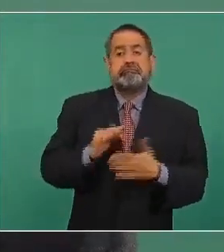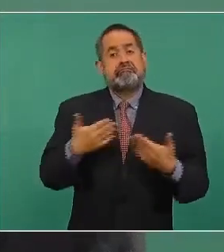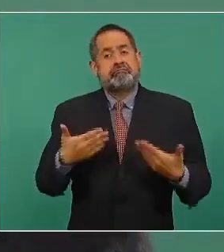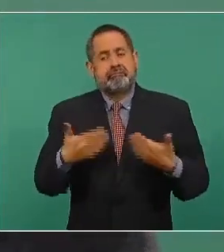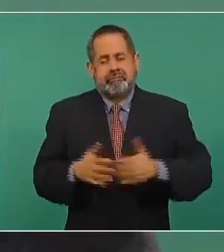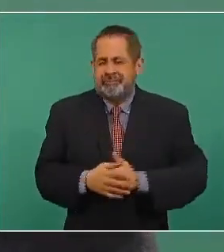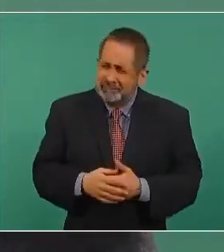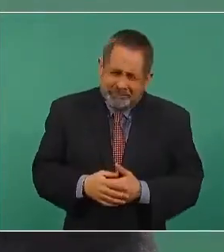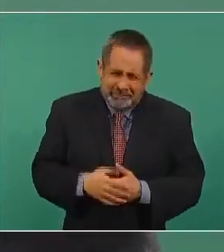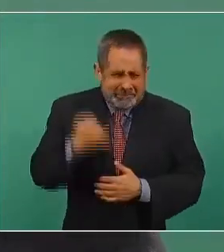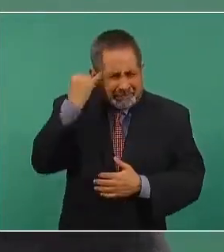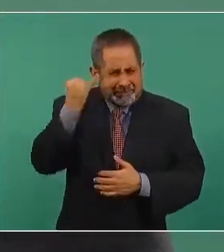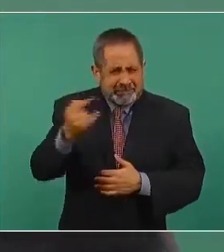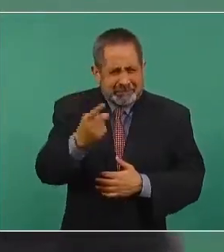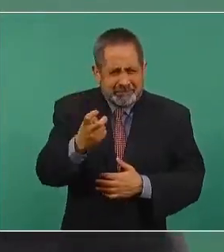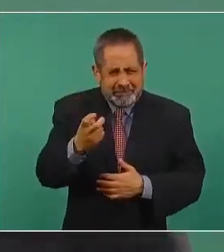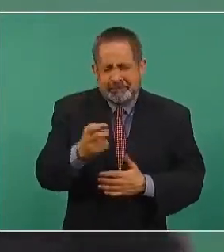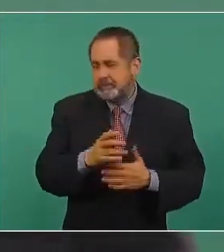Imagínense